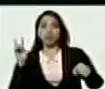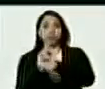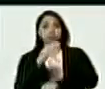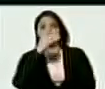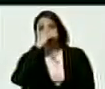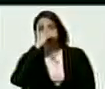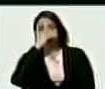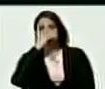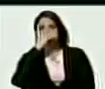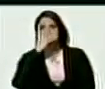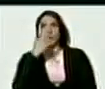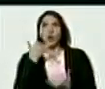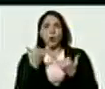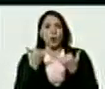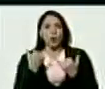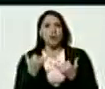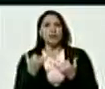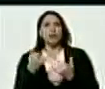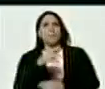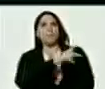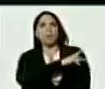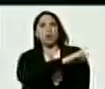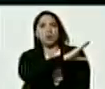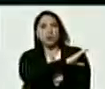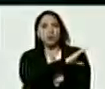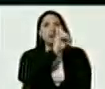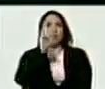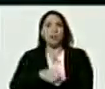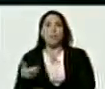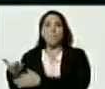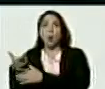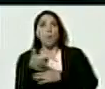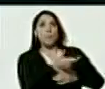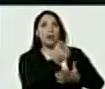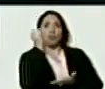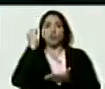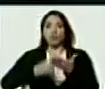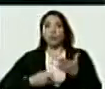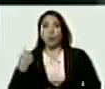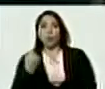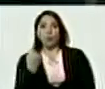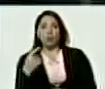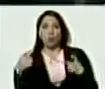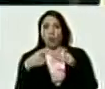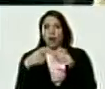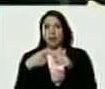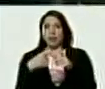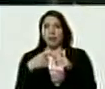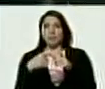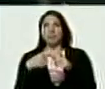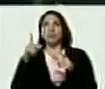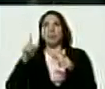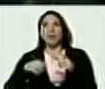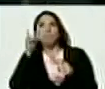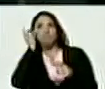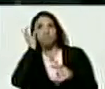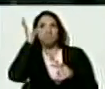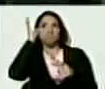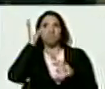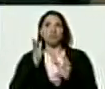va a extender ahora a Protección Civil y a bomberos, así como también la creación